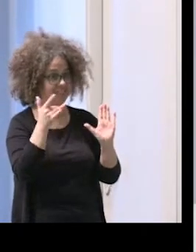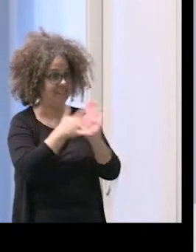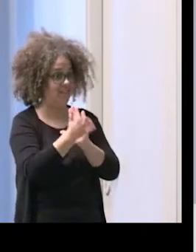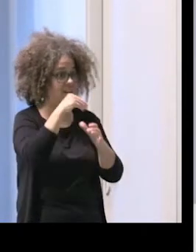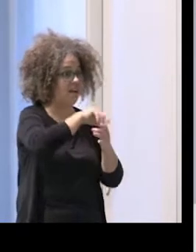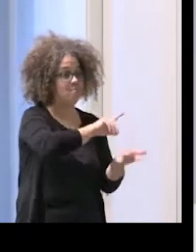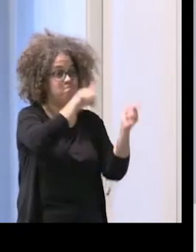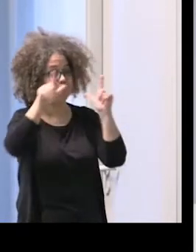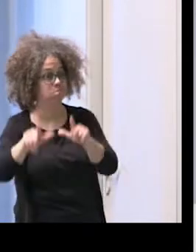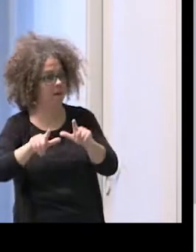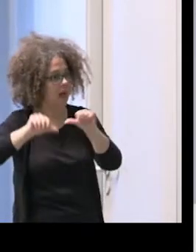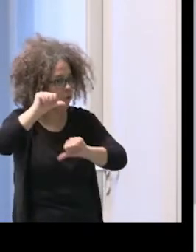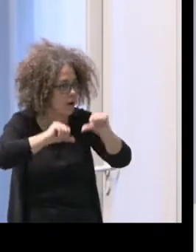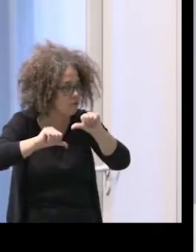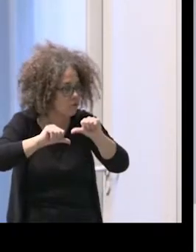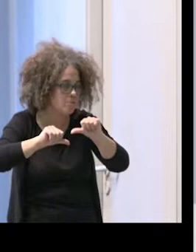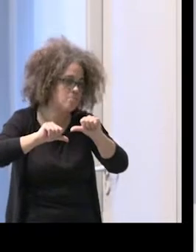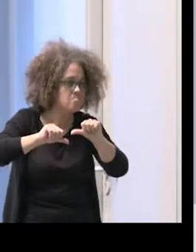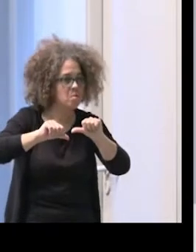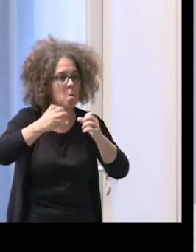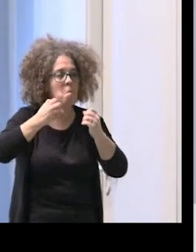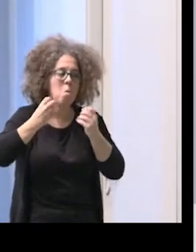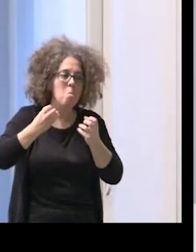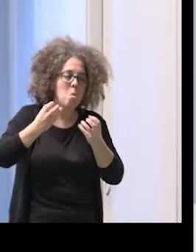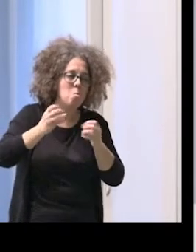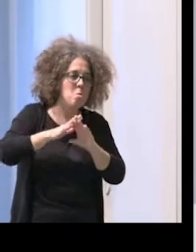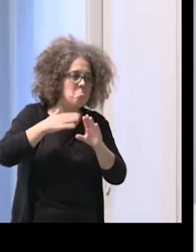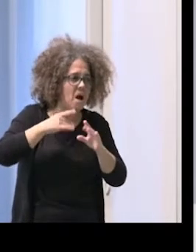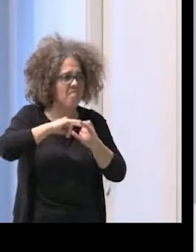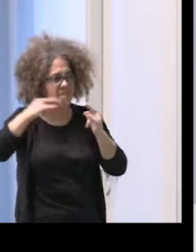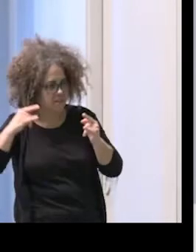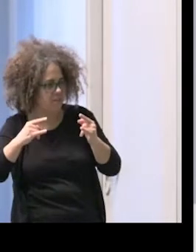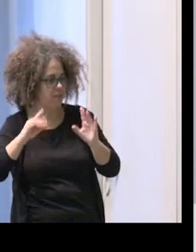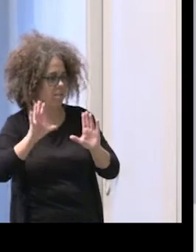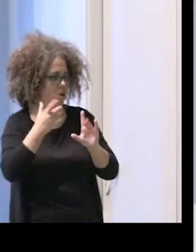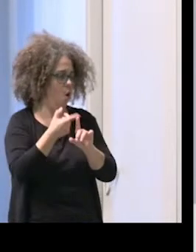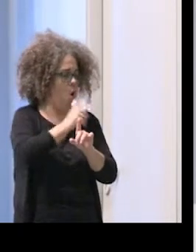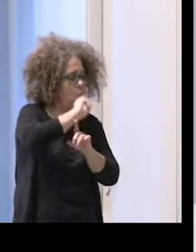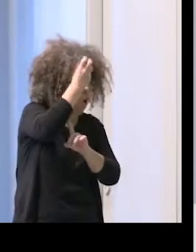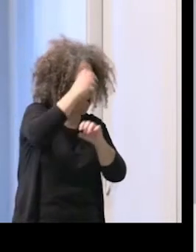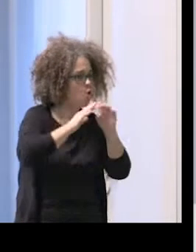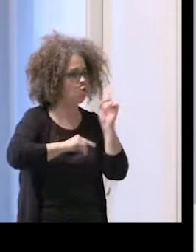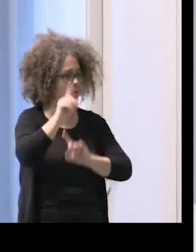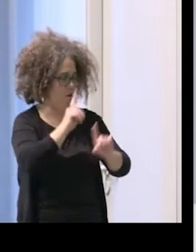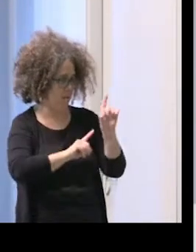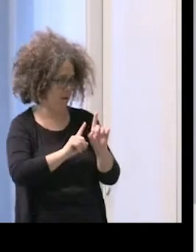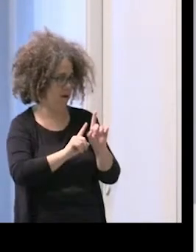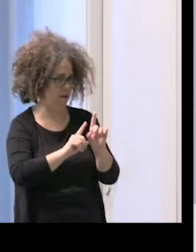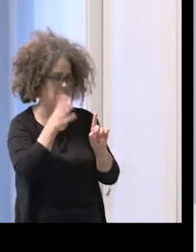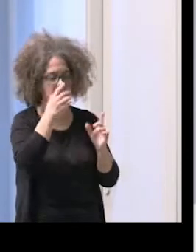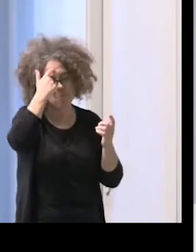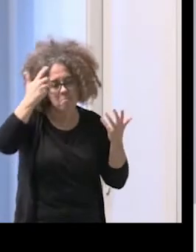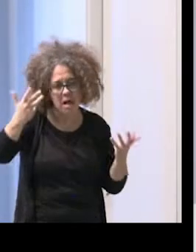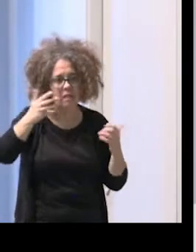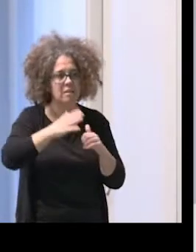laboratorio, no es un gran desafío tecnológico. Tenemos otra serie de problemas, pero desde el punto de vista logístico, imagínense,